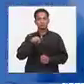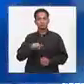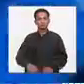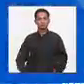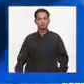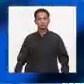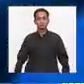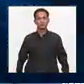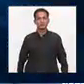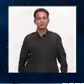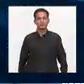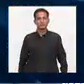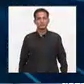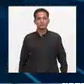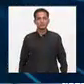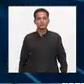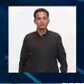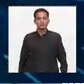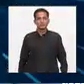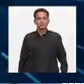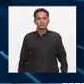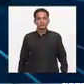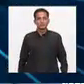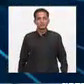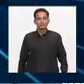Plaza